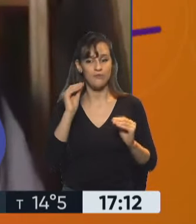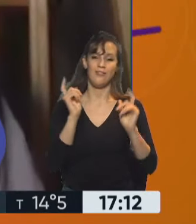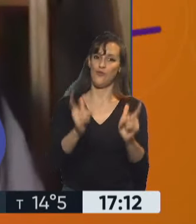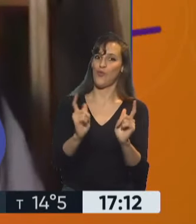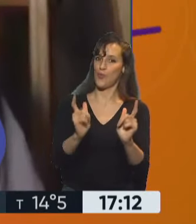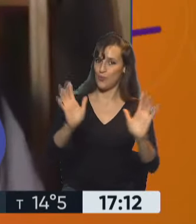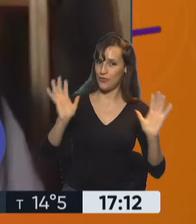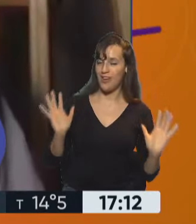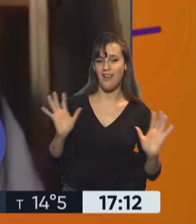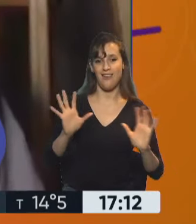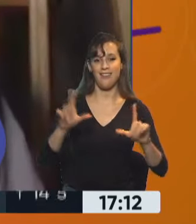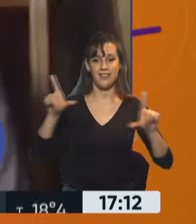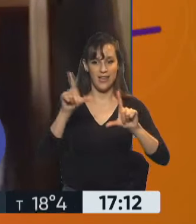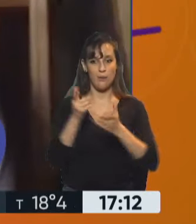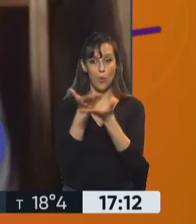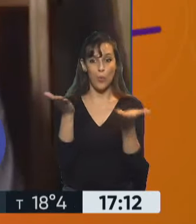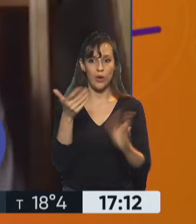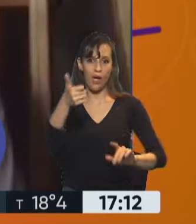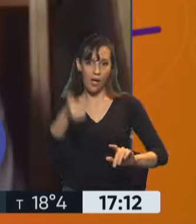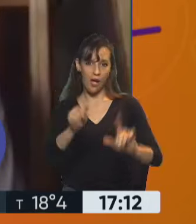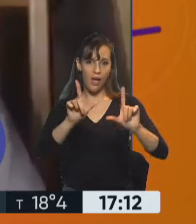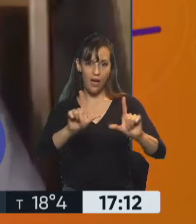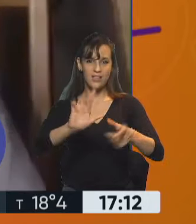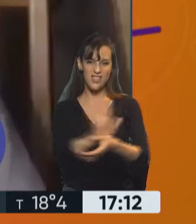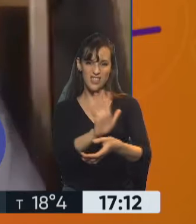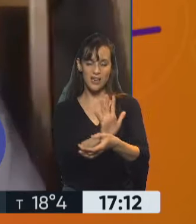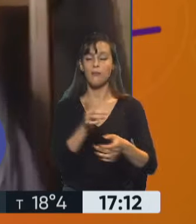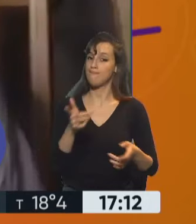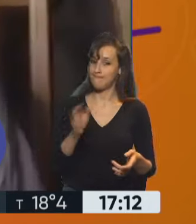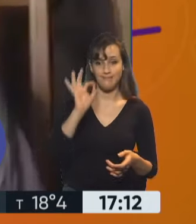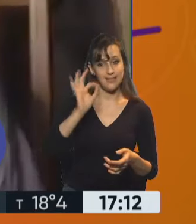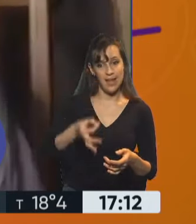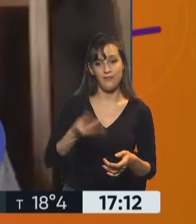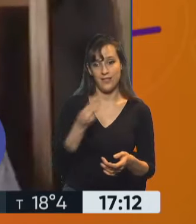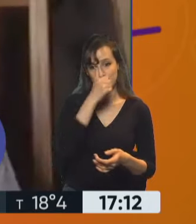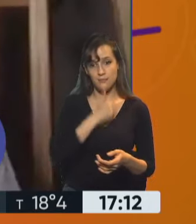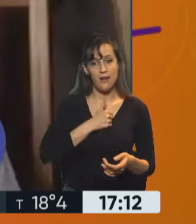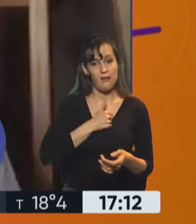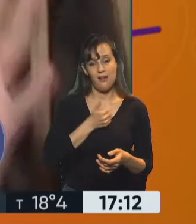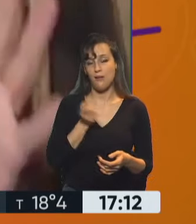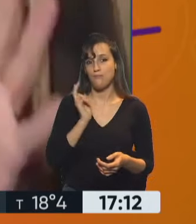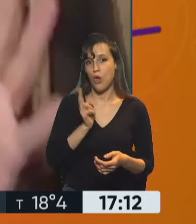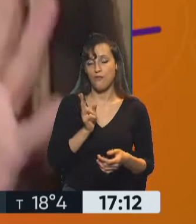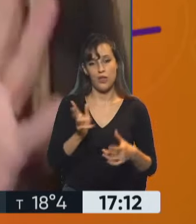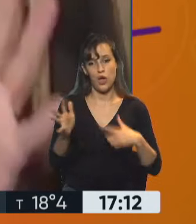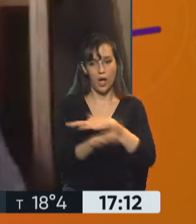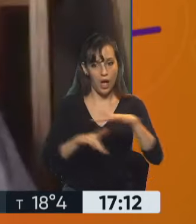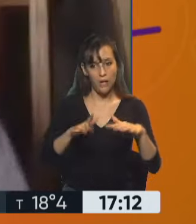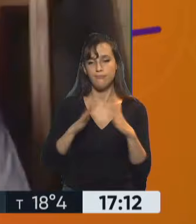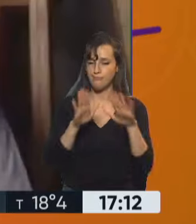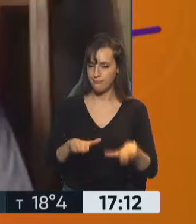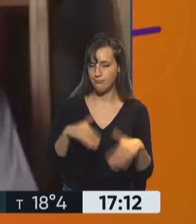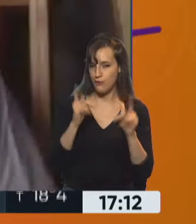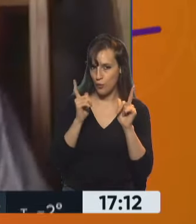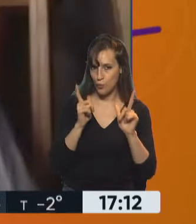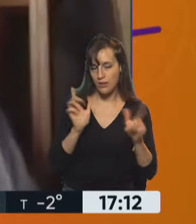las restricciones de fin de semana hay que guardarse, hay que hacer un esfuercito más. Tenemos planazo para el sábado a la noche. Ya está Goico, vamos a